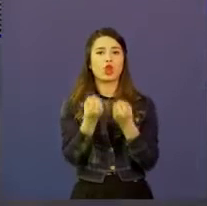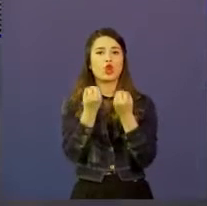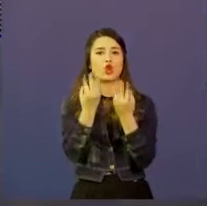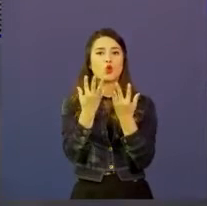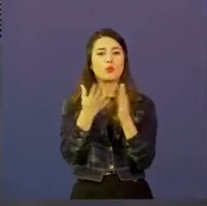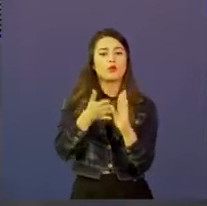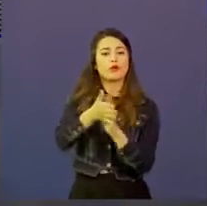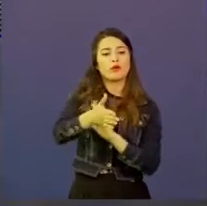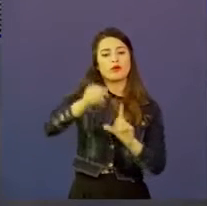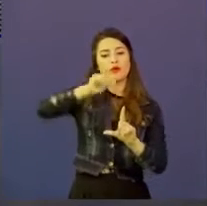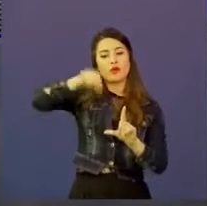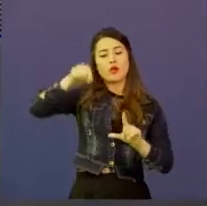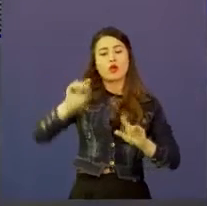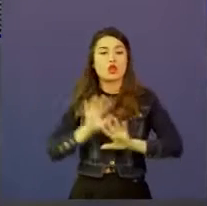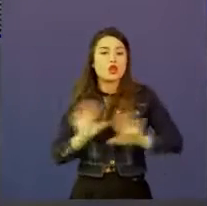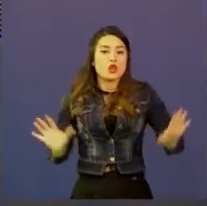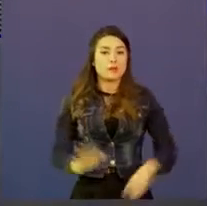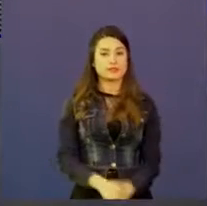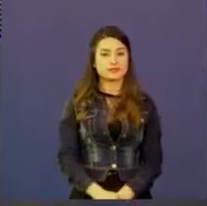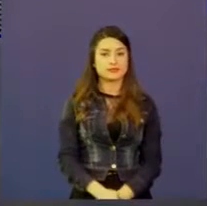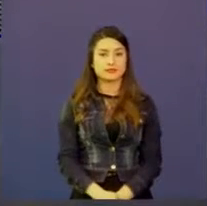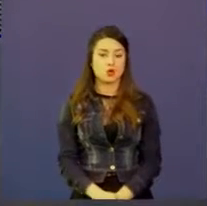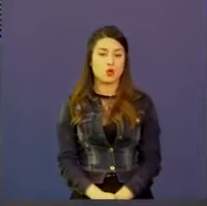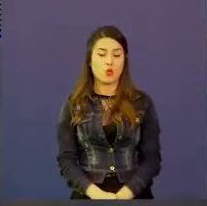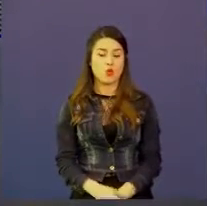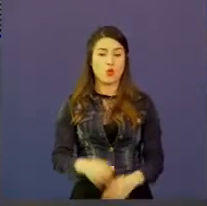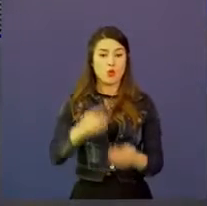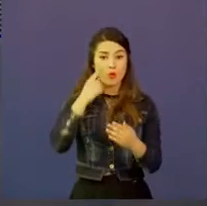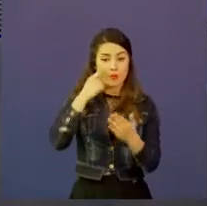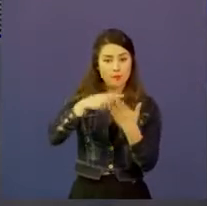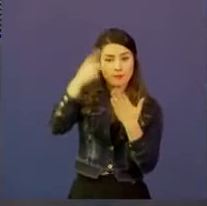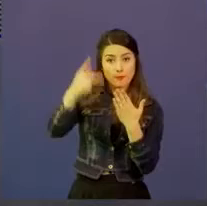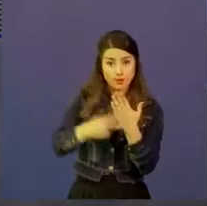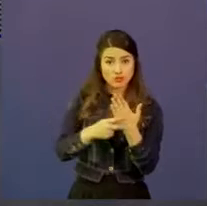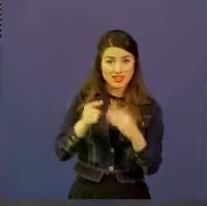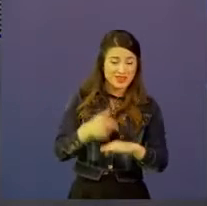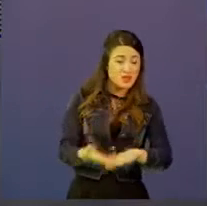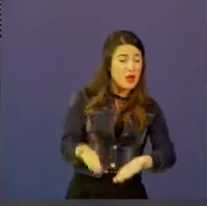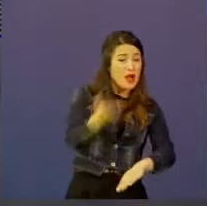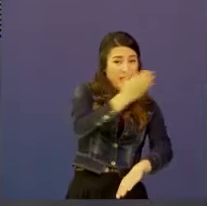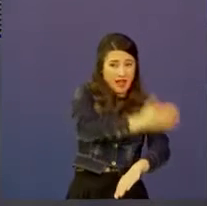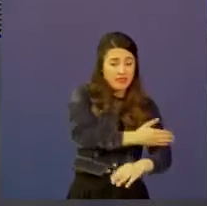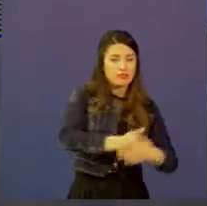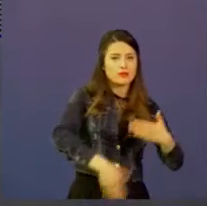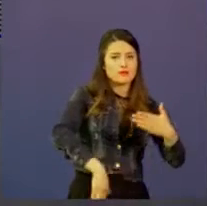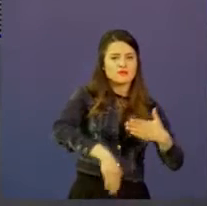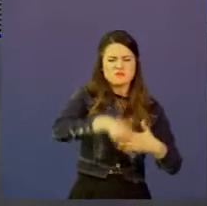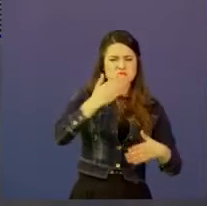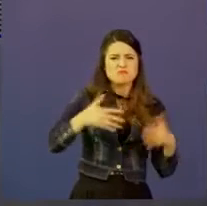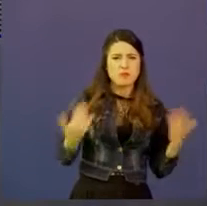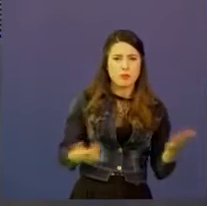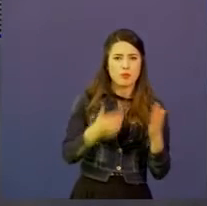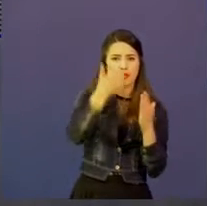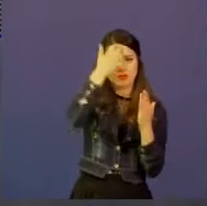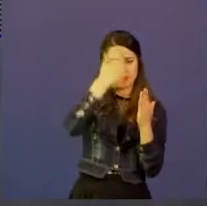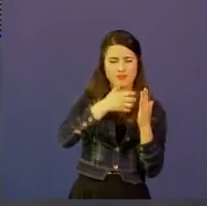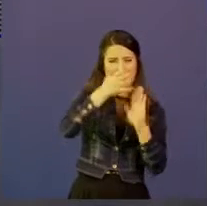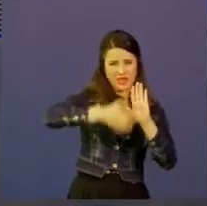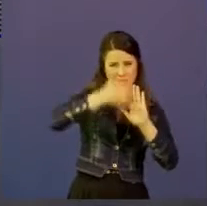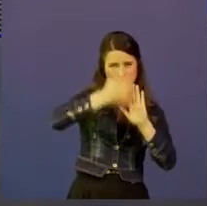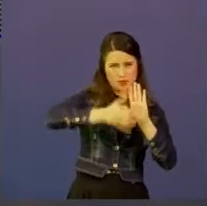nosotros, pues antes de hacer este proyecto hicimos un diagnóstico y el diagnóstico era bien triste, era que en